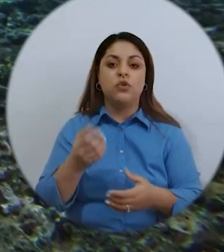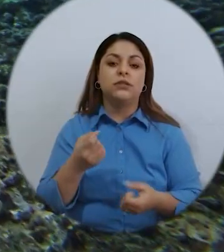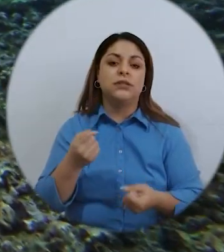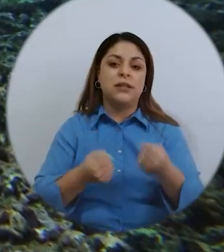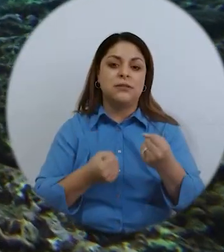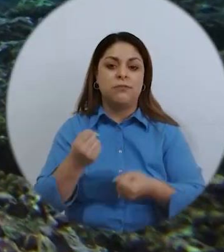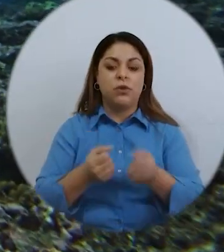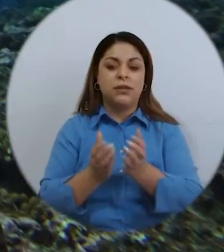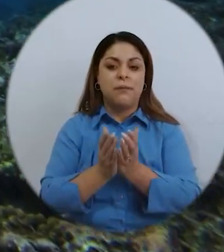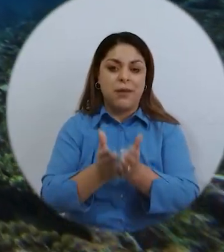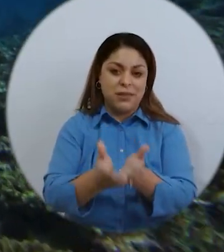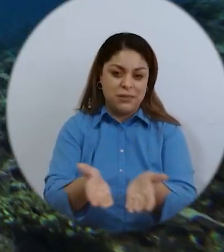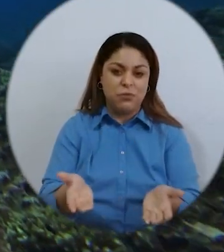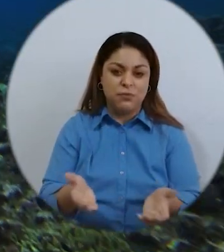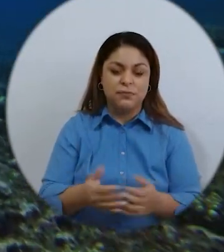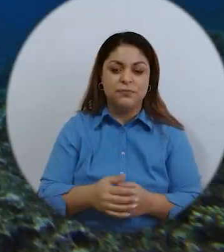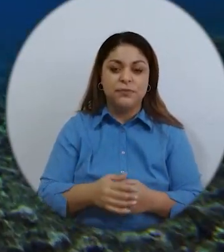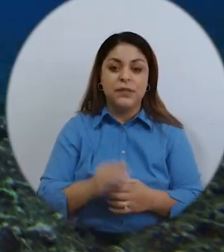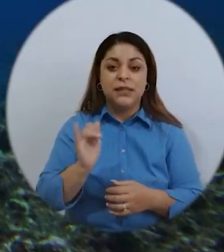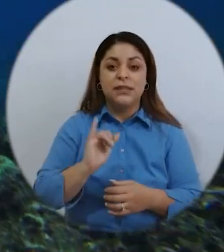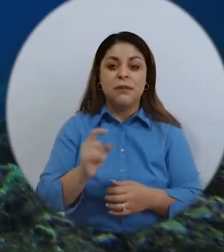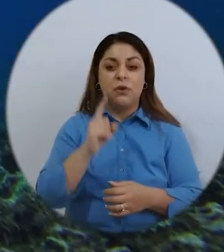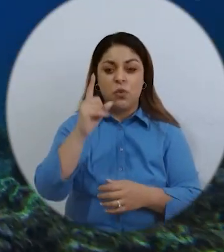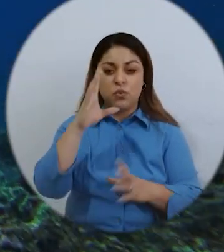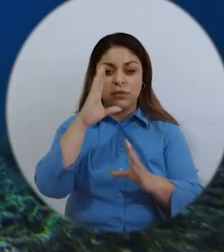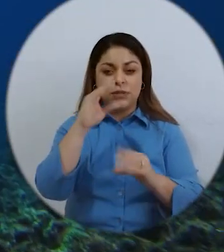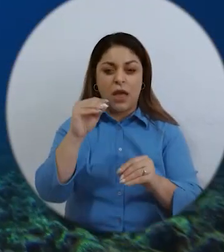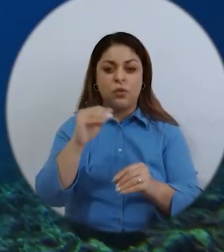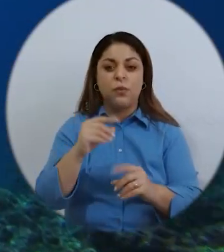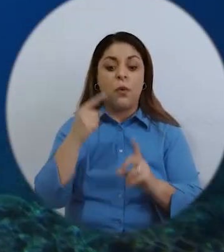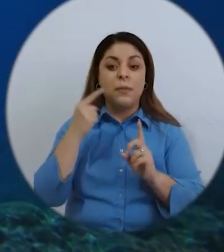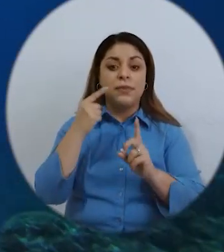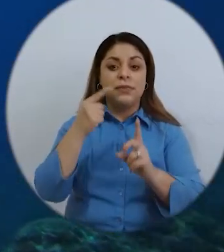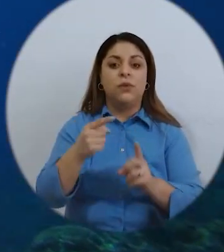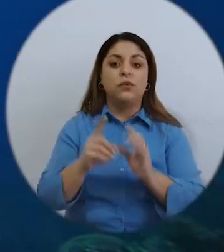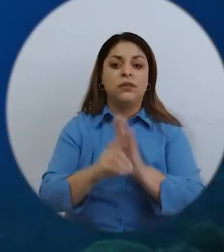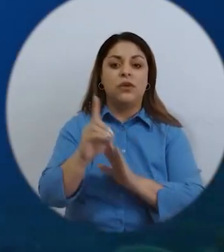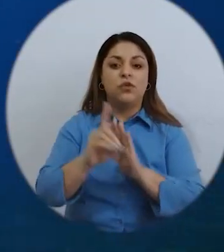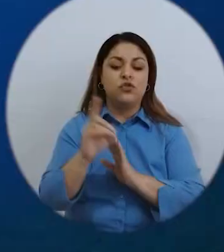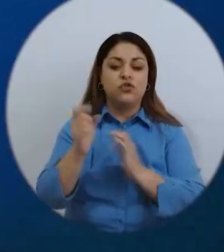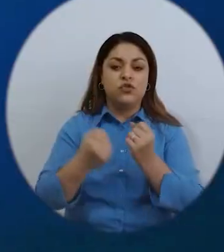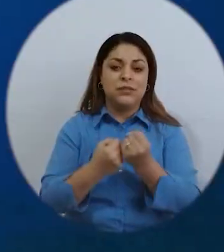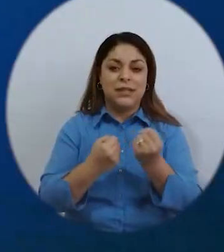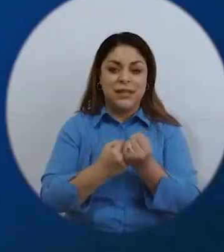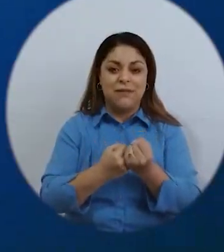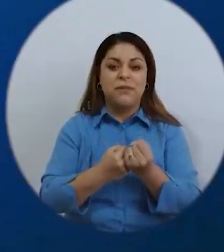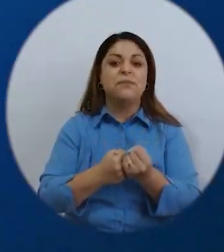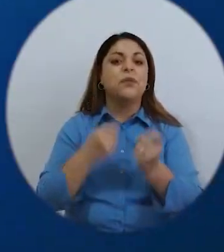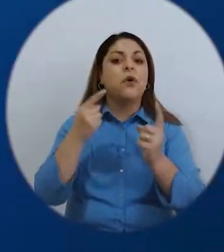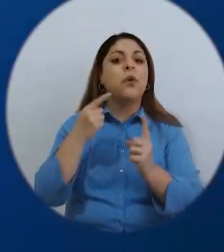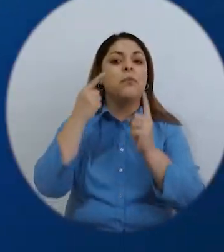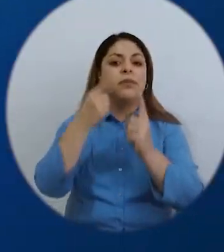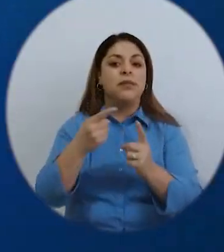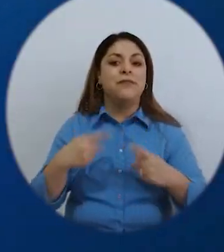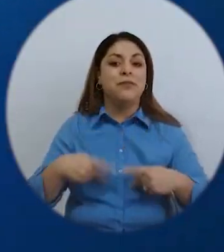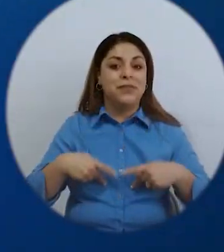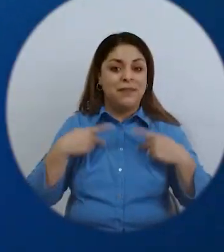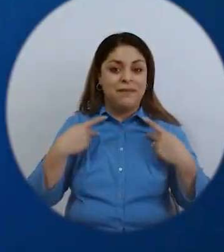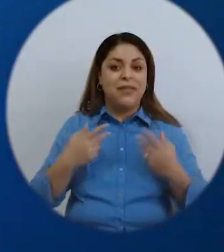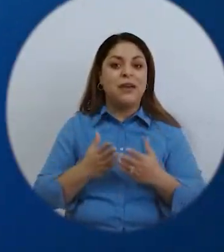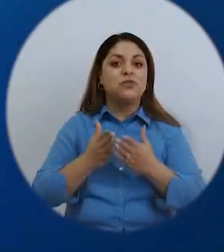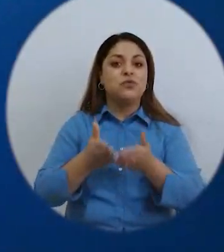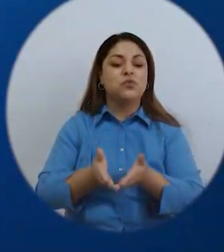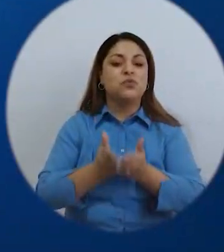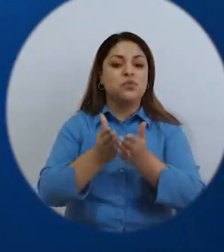marítimo. Y solo para un dato acá, en los objetivos de desarrollo sostenible, ¿verdad? El objetivo de vida